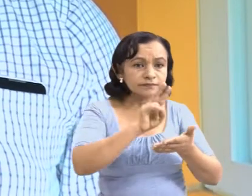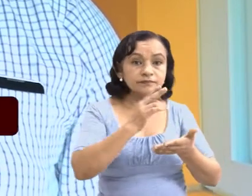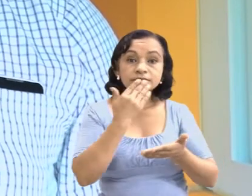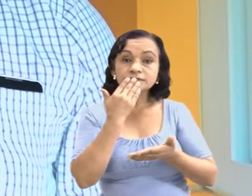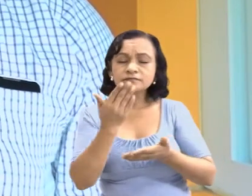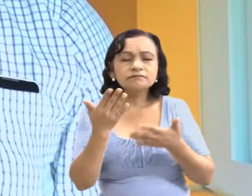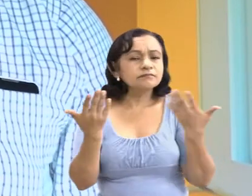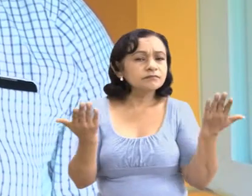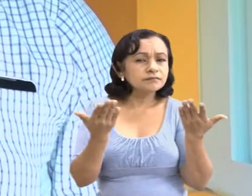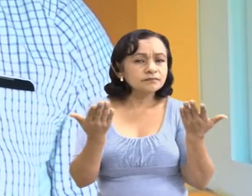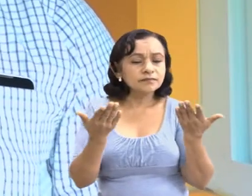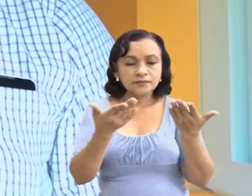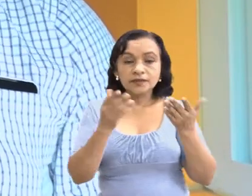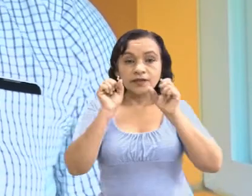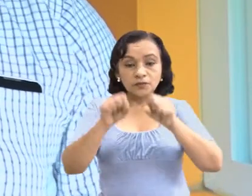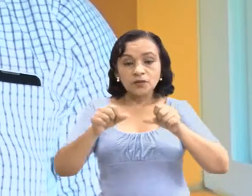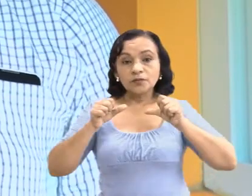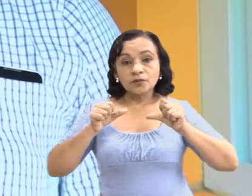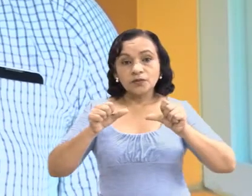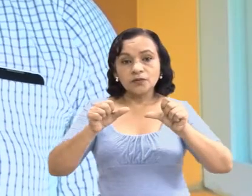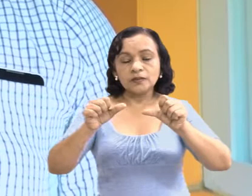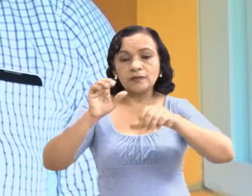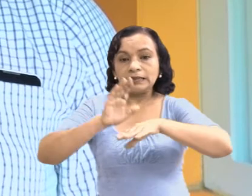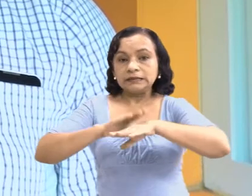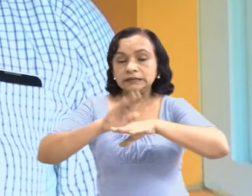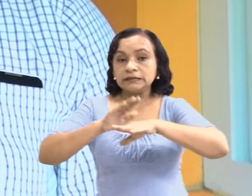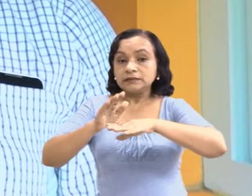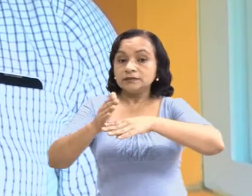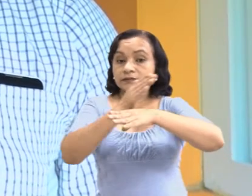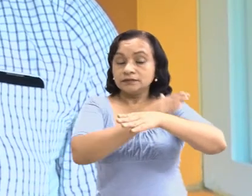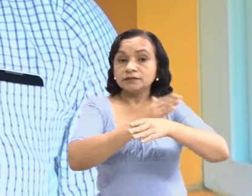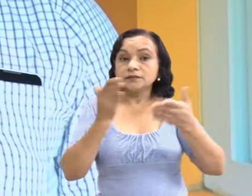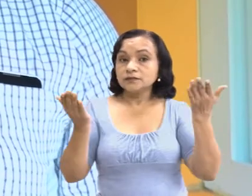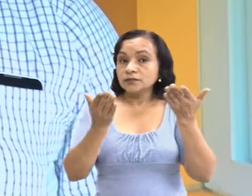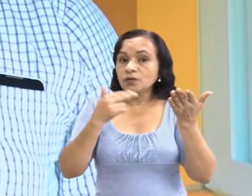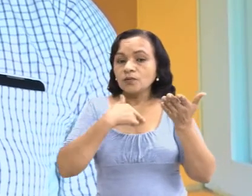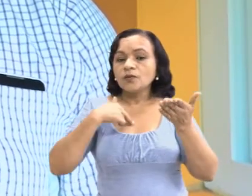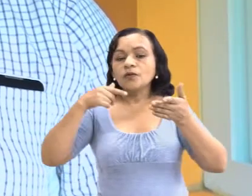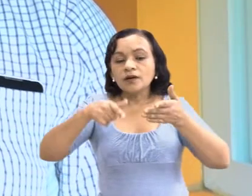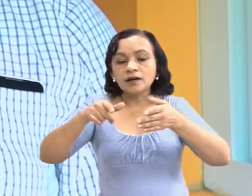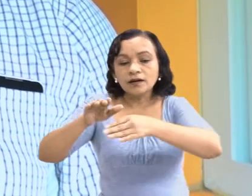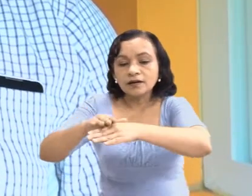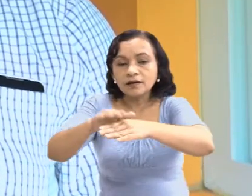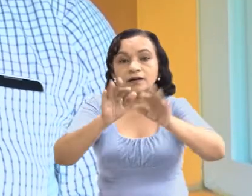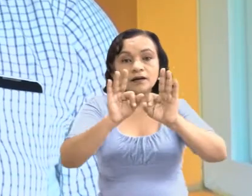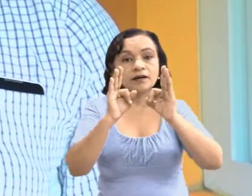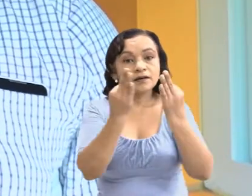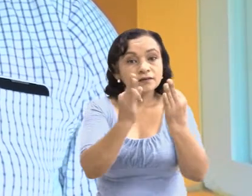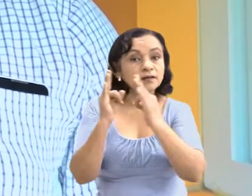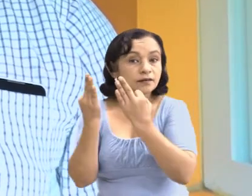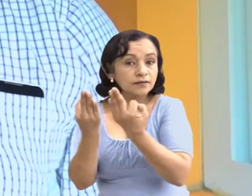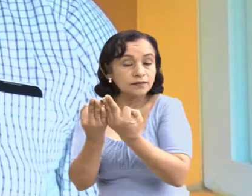y lo bueno, ¿verdad? Es continuar en las alertas, ¿verdad? Y cómo llegarle a la familia y